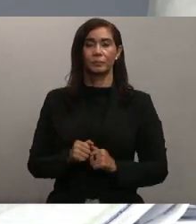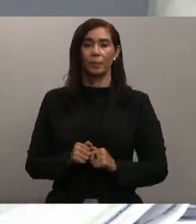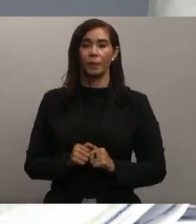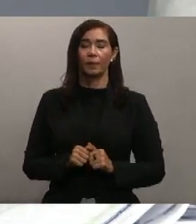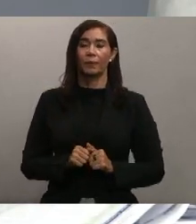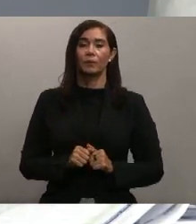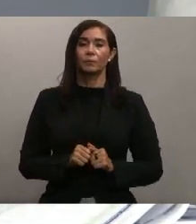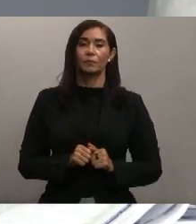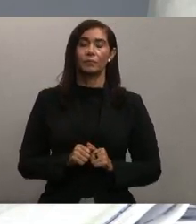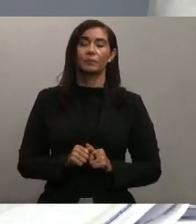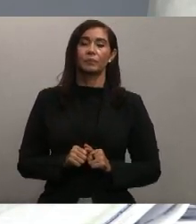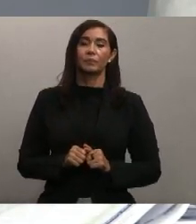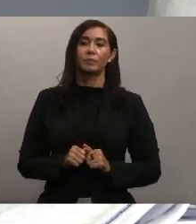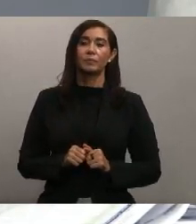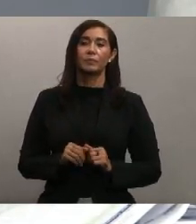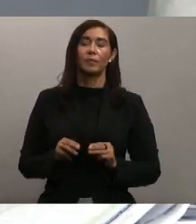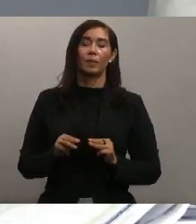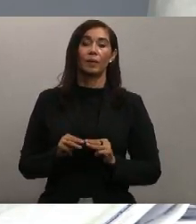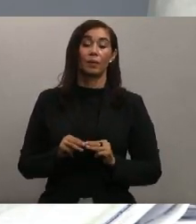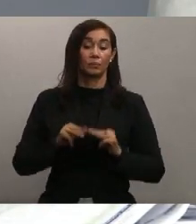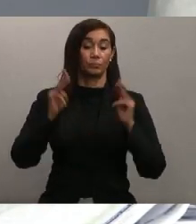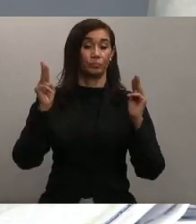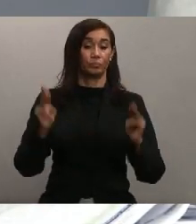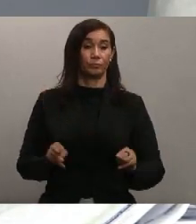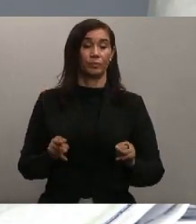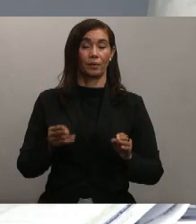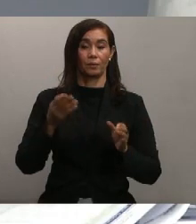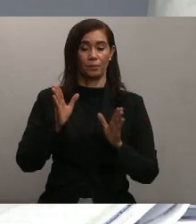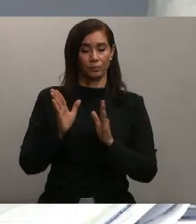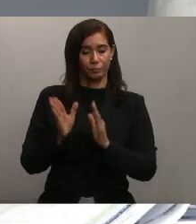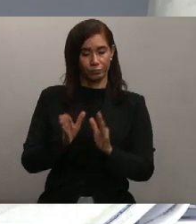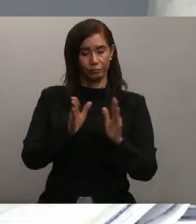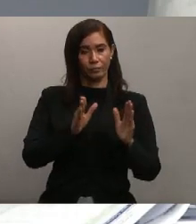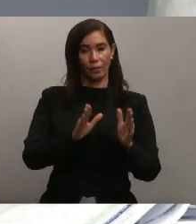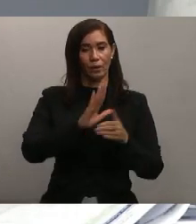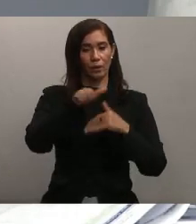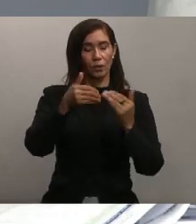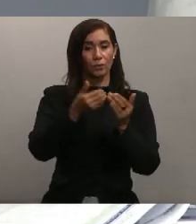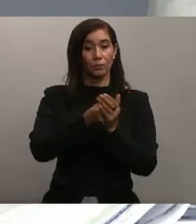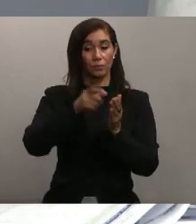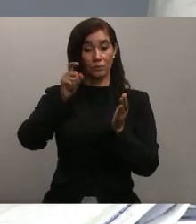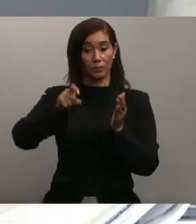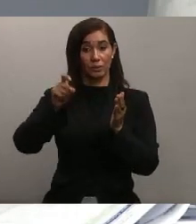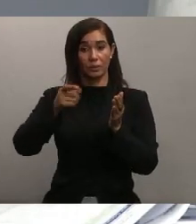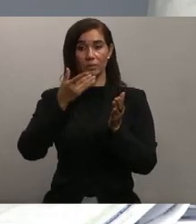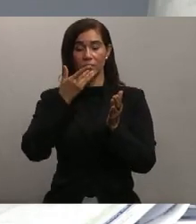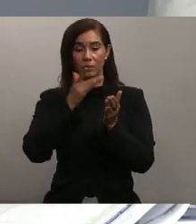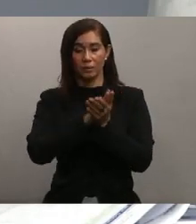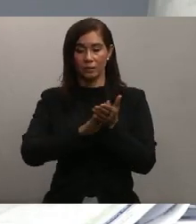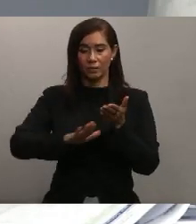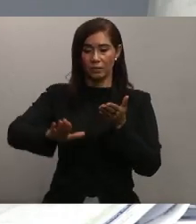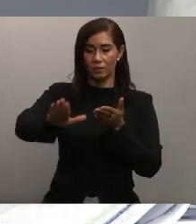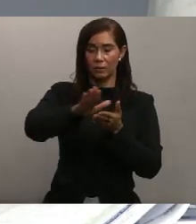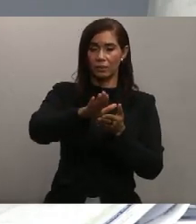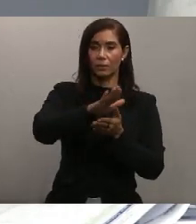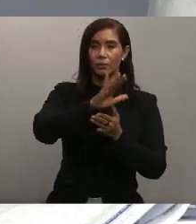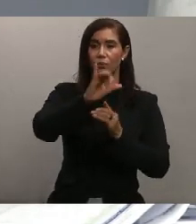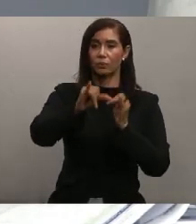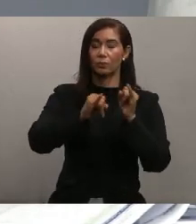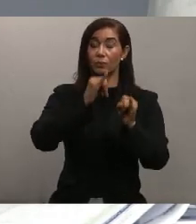va llevando a cabo todos los procesos sanitarios necesarios junto a todas las instituciones